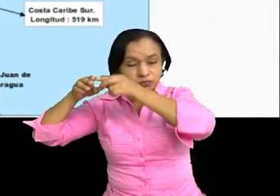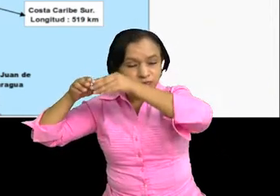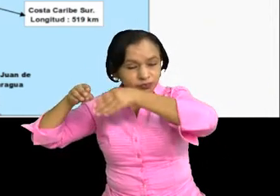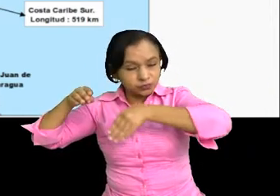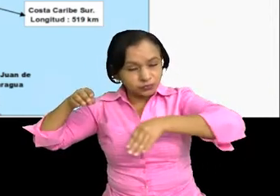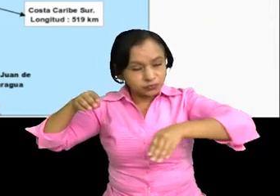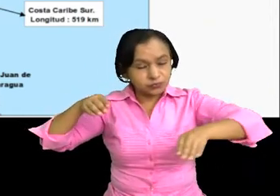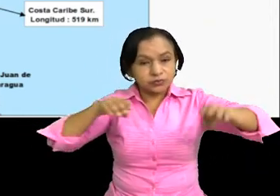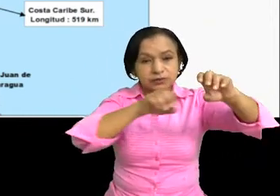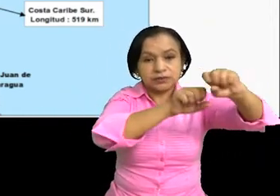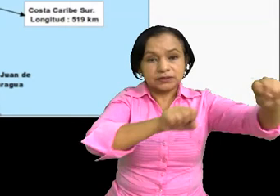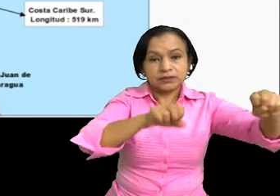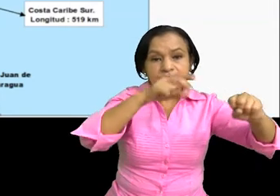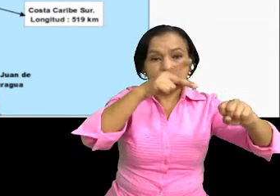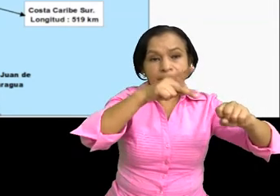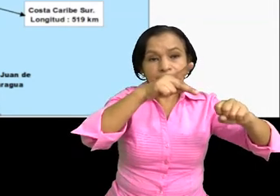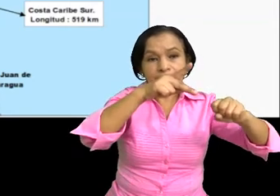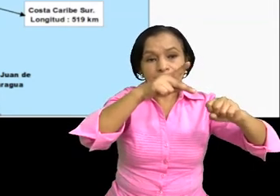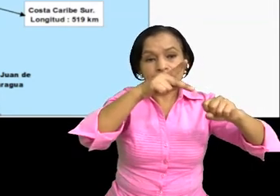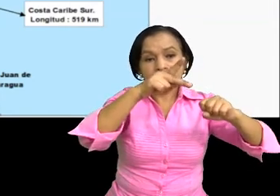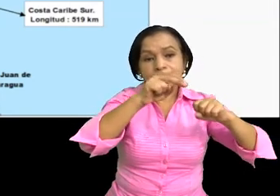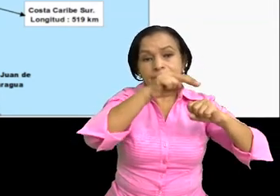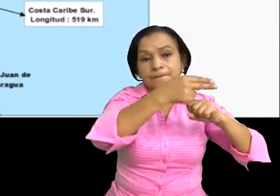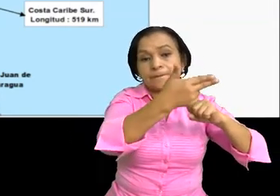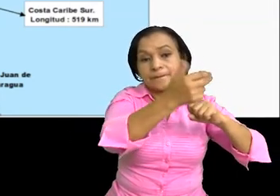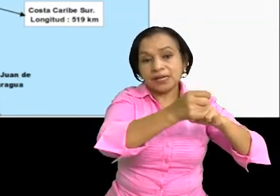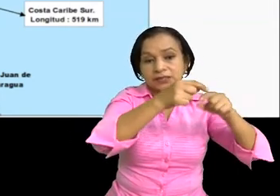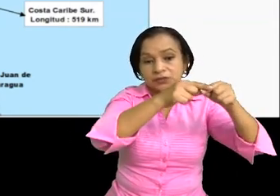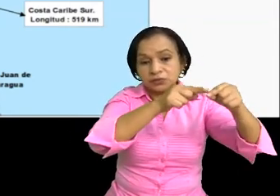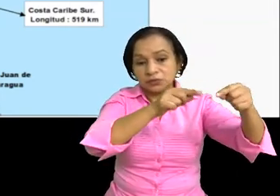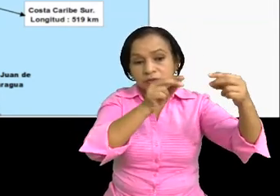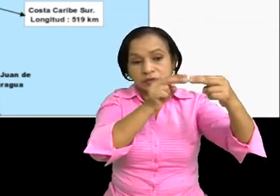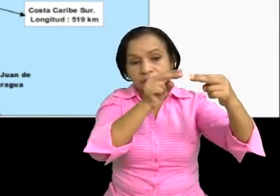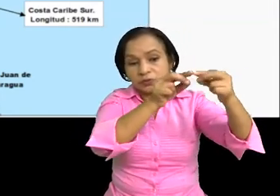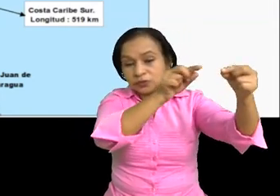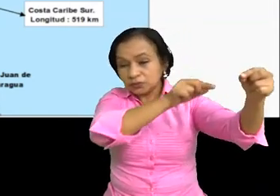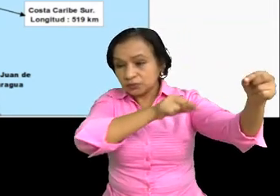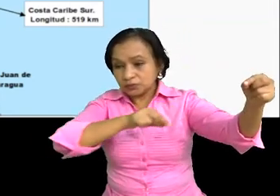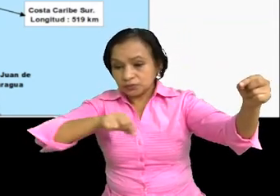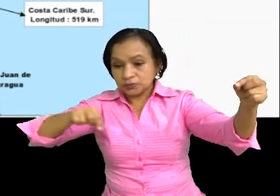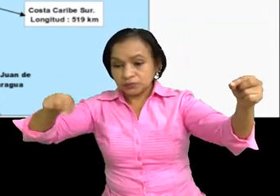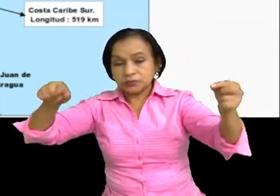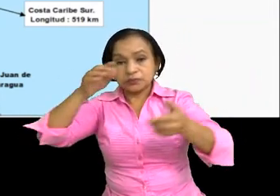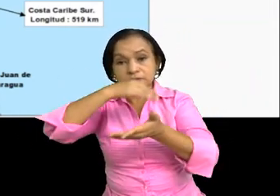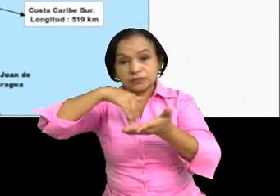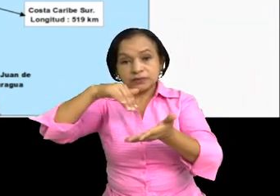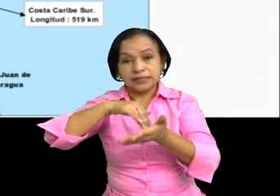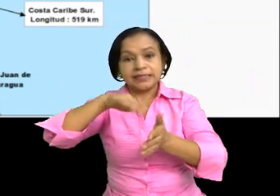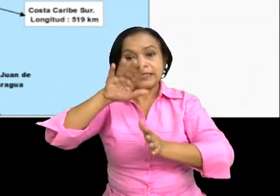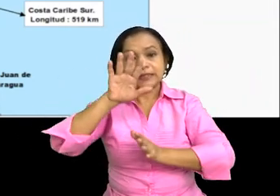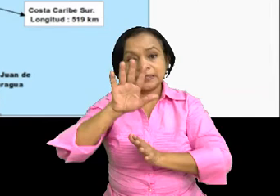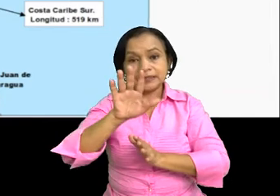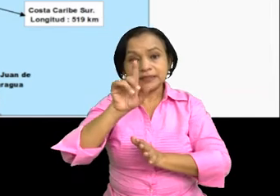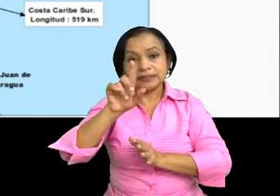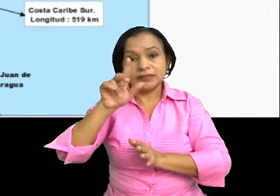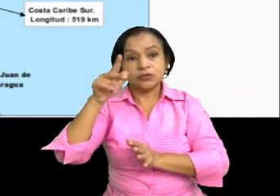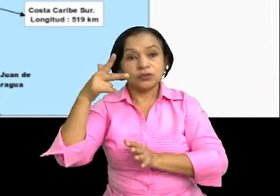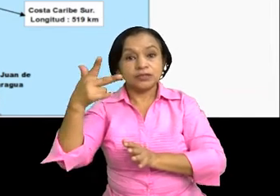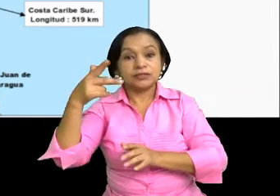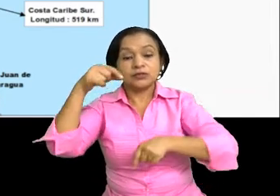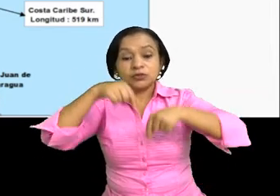San Pancho en la frontera con Costa Rica. Este corredor central es de 518